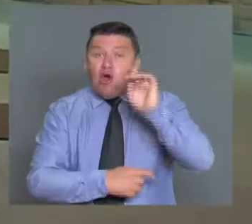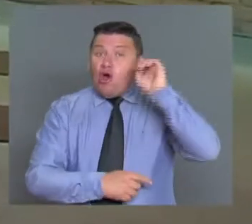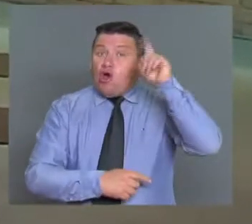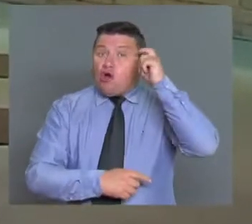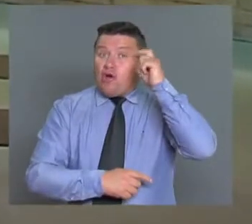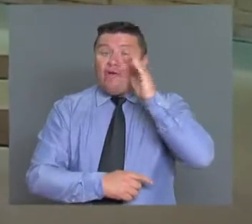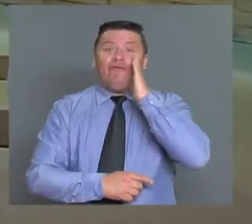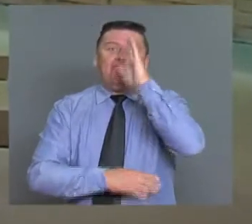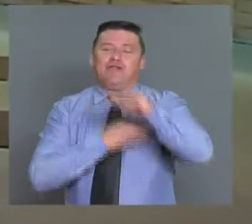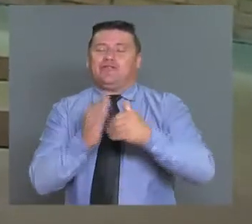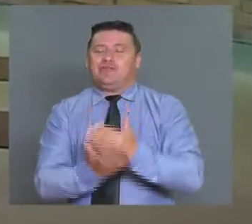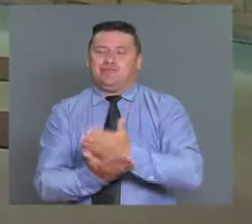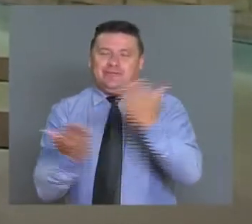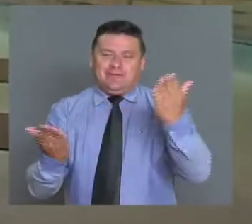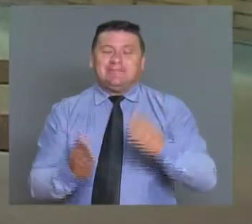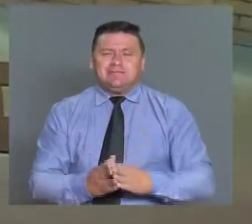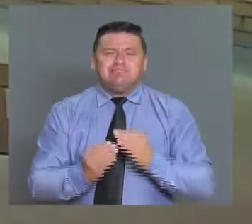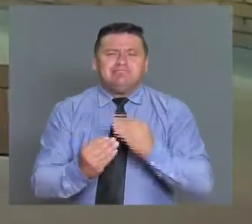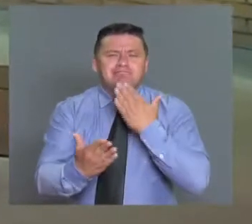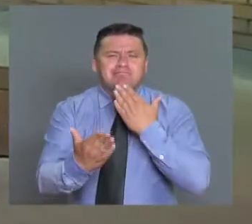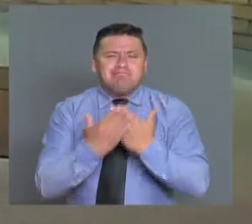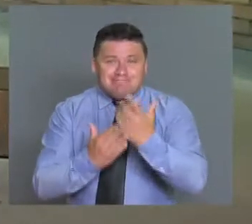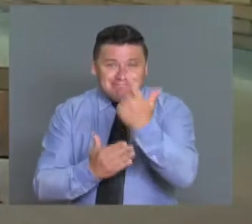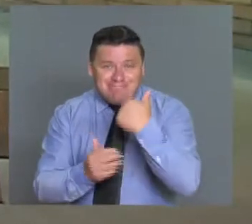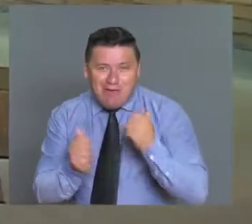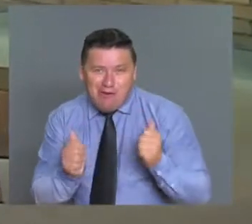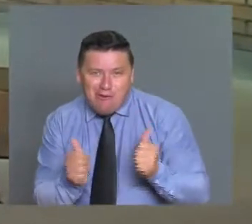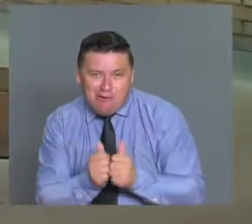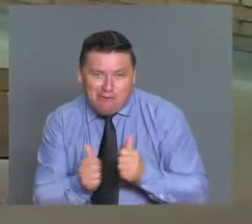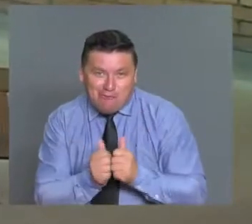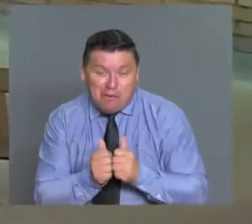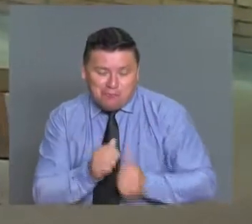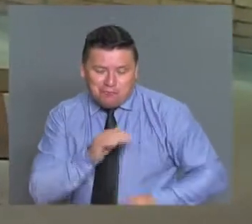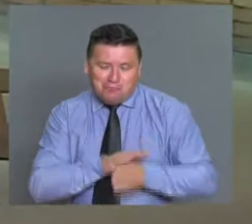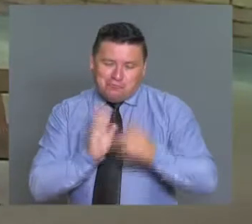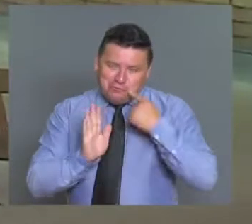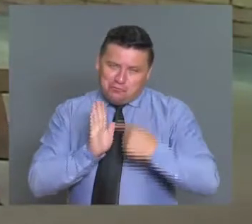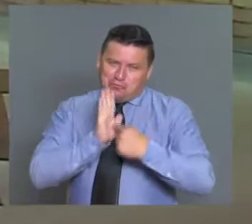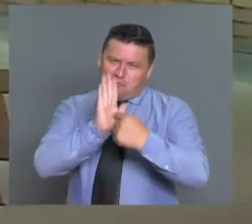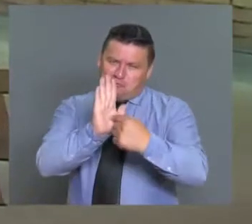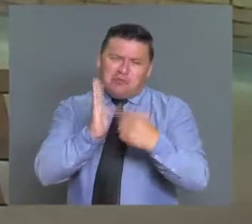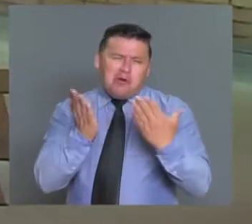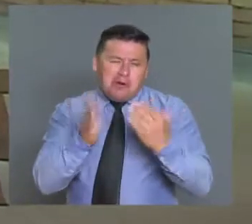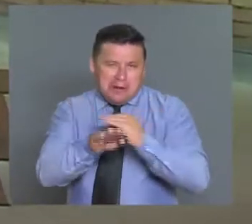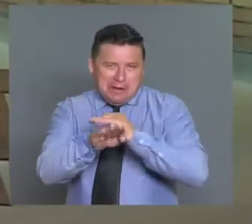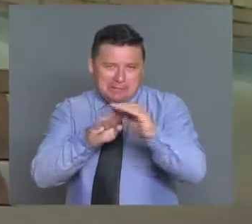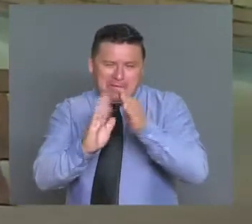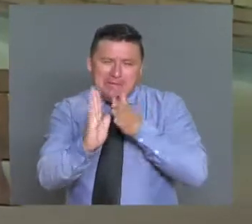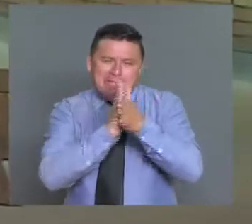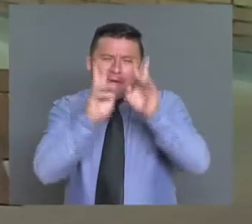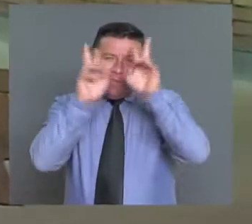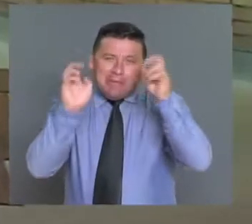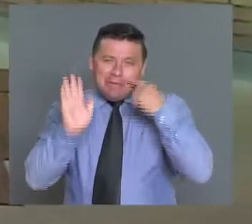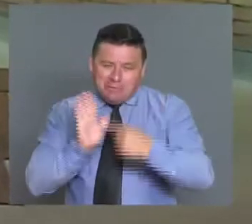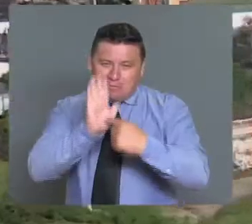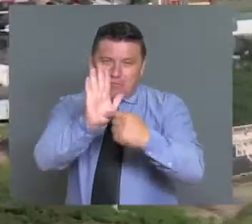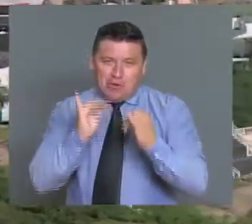de Colombia. El futuro es de todos. Gracias por acompañarnos y a continuación los invitamos a ver nuestros titulares de